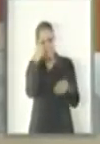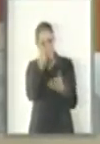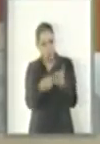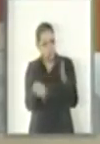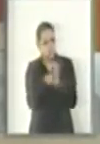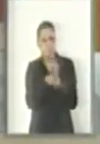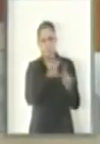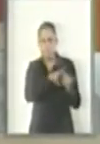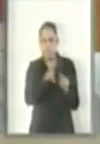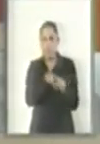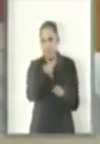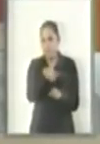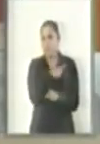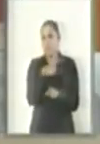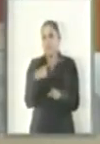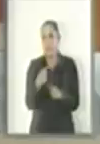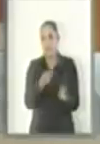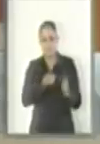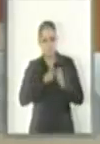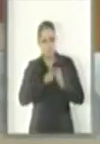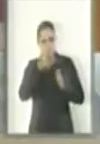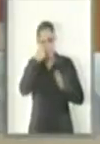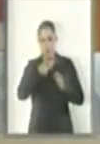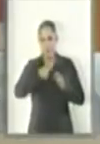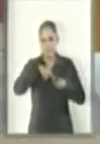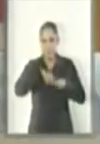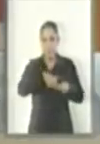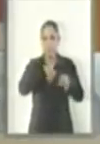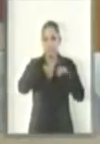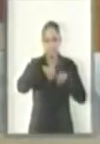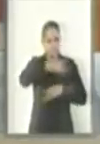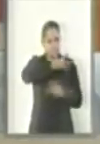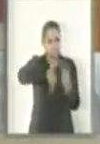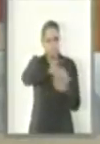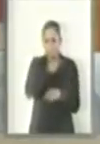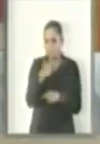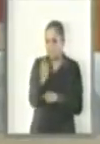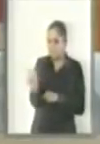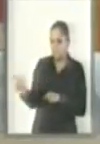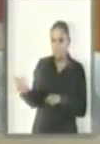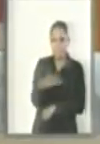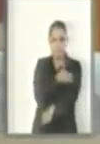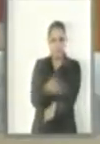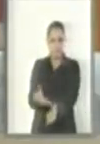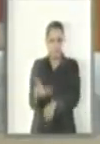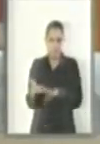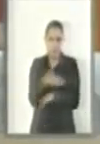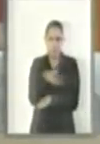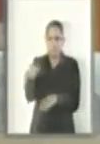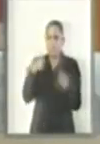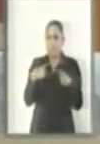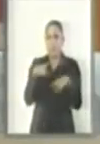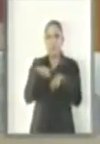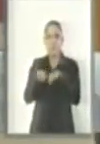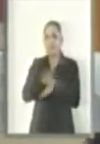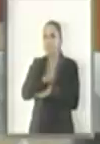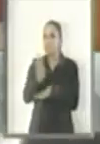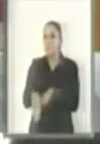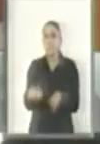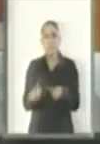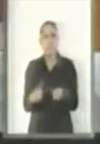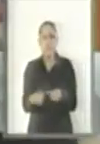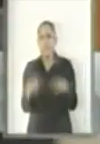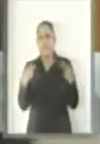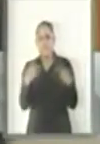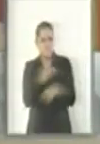alimenticio y el bienestar social de quienes quedaron en el desamparo y dependían de estos trabajadores.